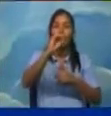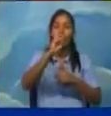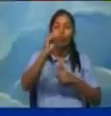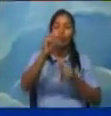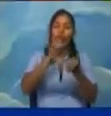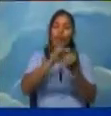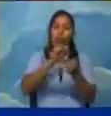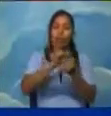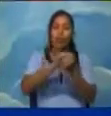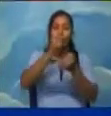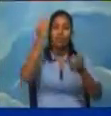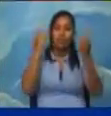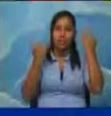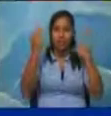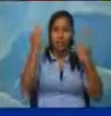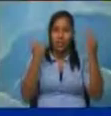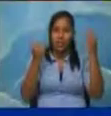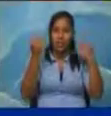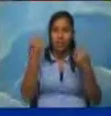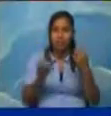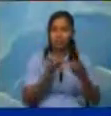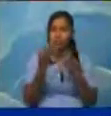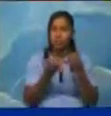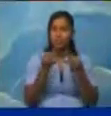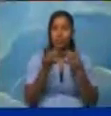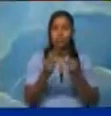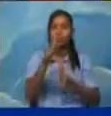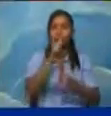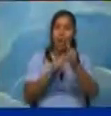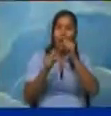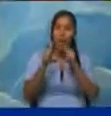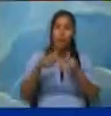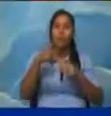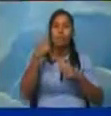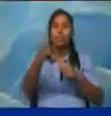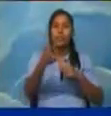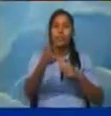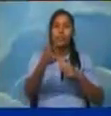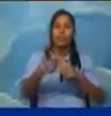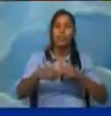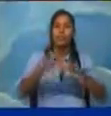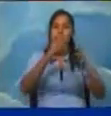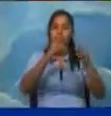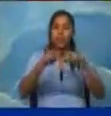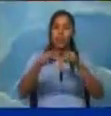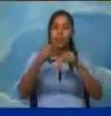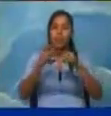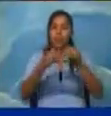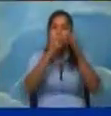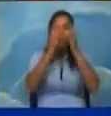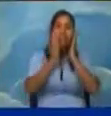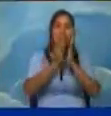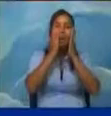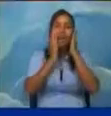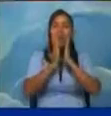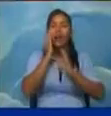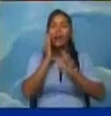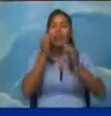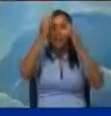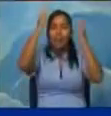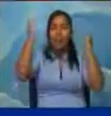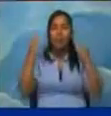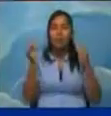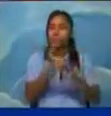a hervir con bastante agua y después el aceite que queda arriba, eso es lo que yo me echo en la cara, en la cabeza,